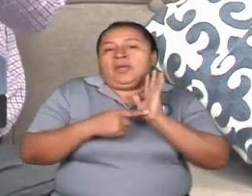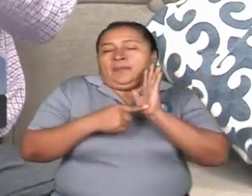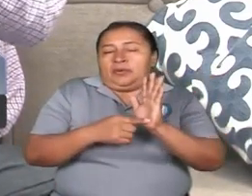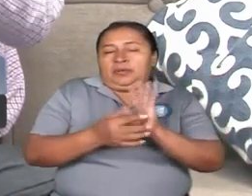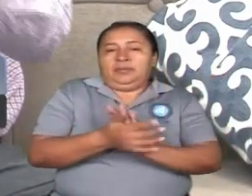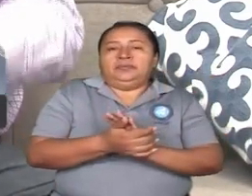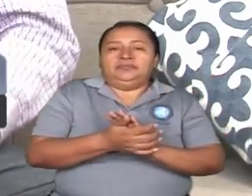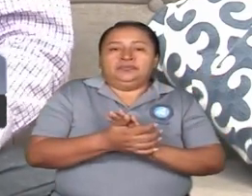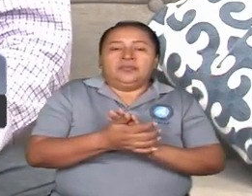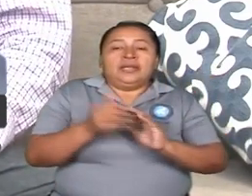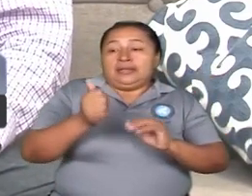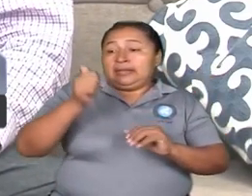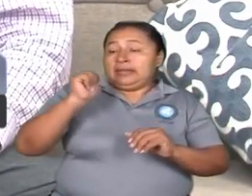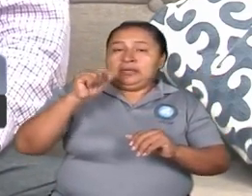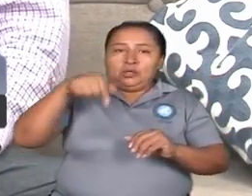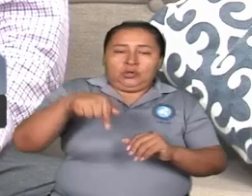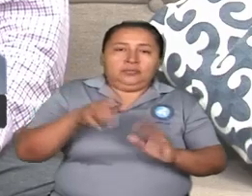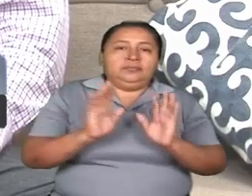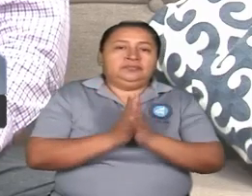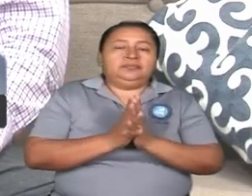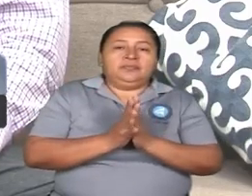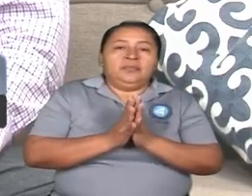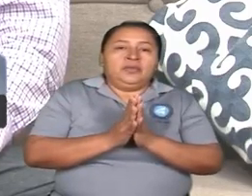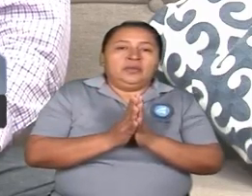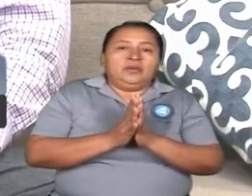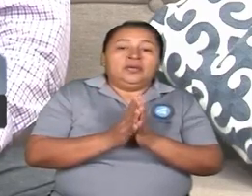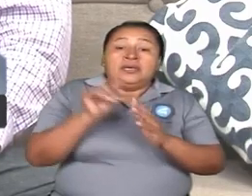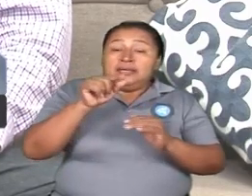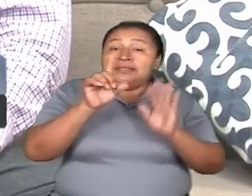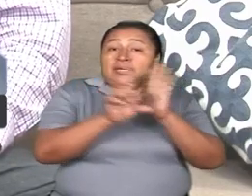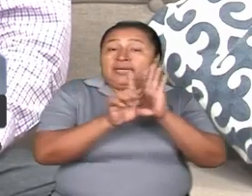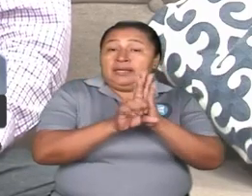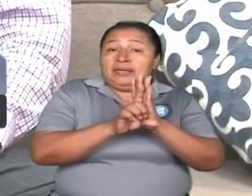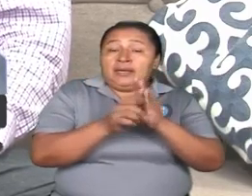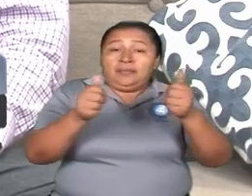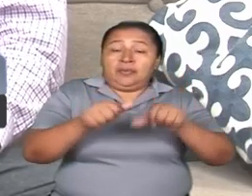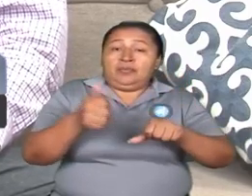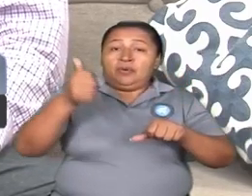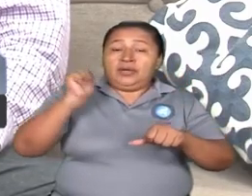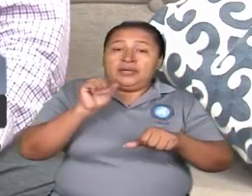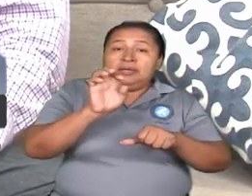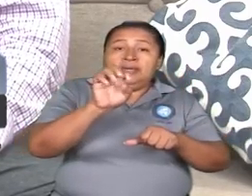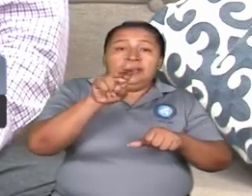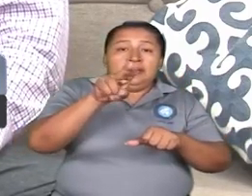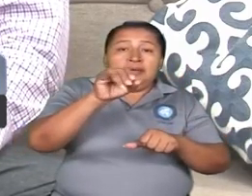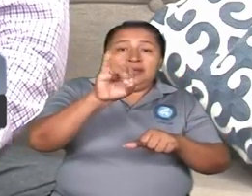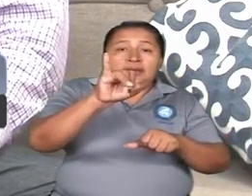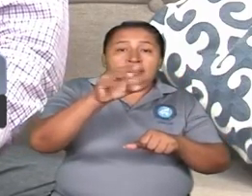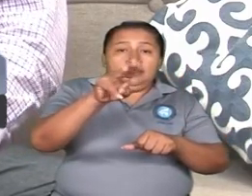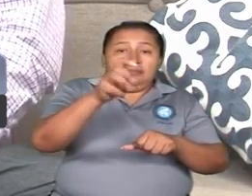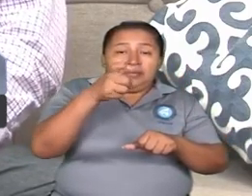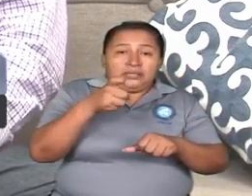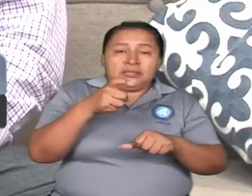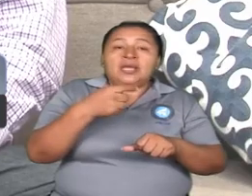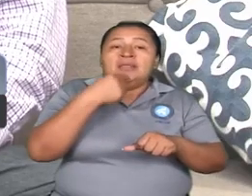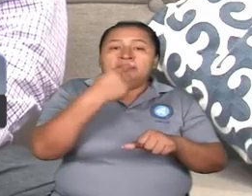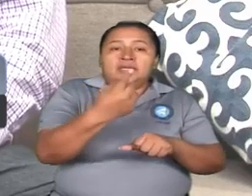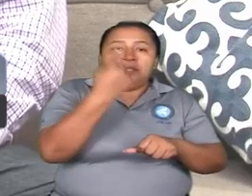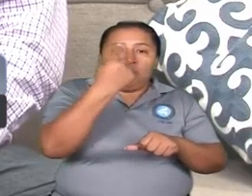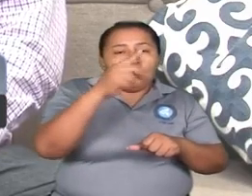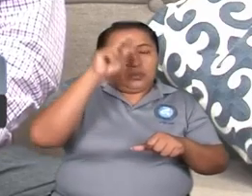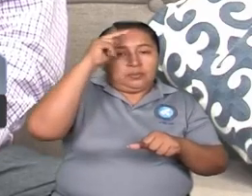de entre ayer y hoy. Okay. Esa ley que aprobamos ayer de ENIMEX establece una política